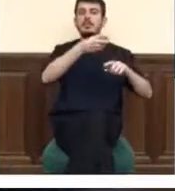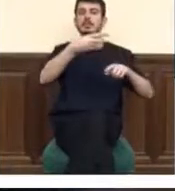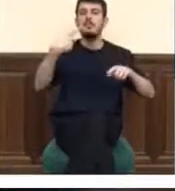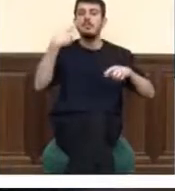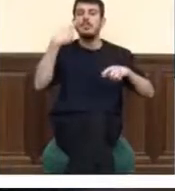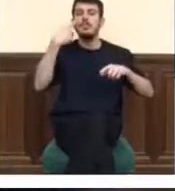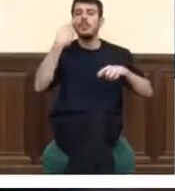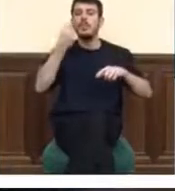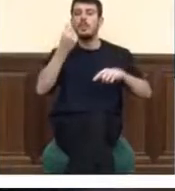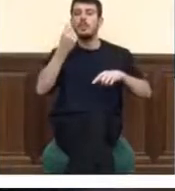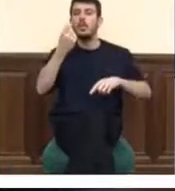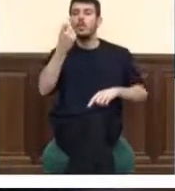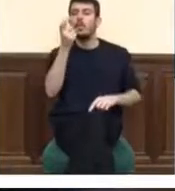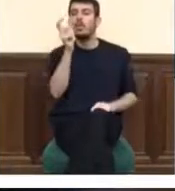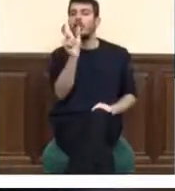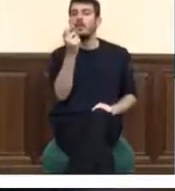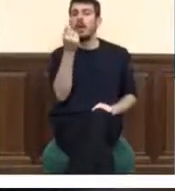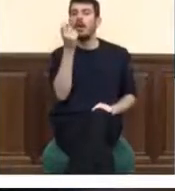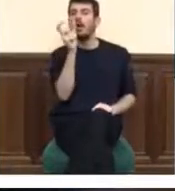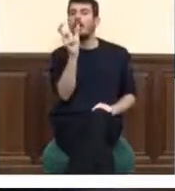que, por lo que yo sé,